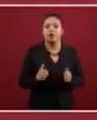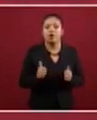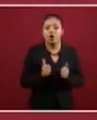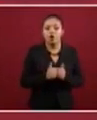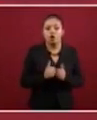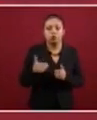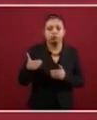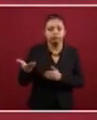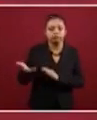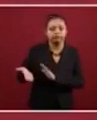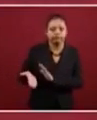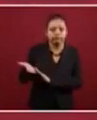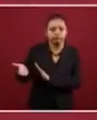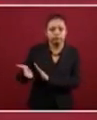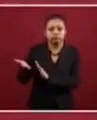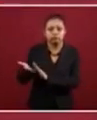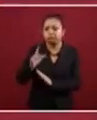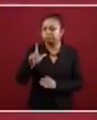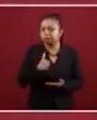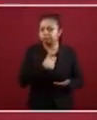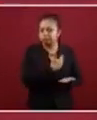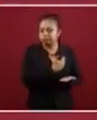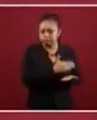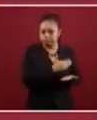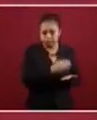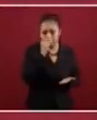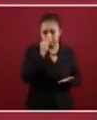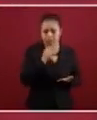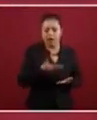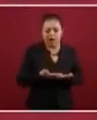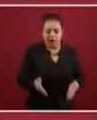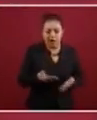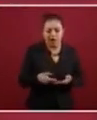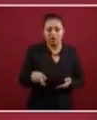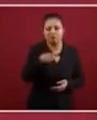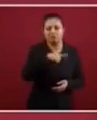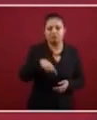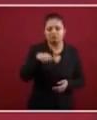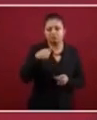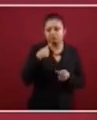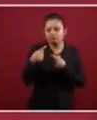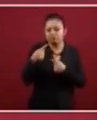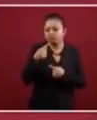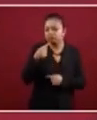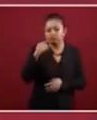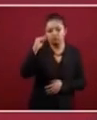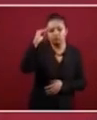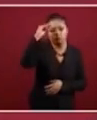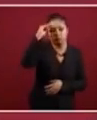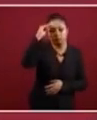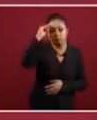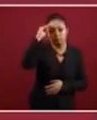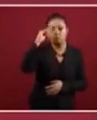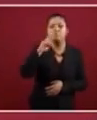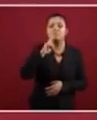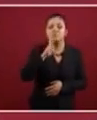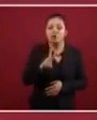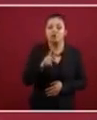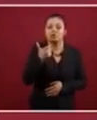esto está en todo el país. Se estima, de acuerdo con lo que el día de hoy explicó Ventura Gutiérrez, que